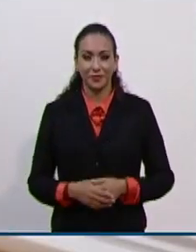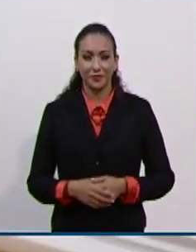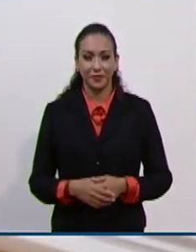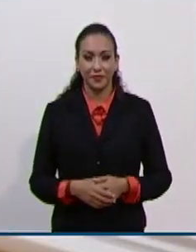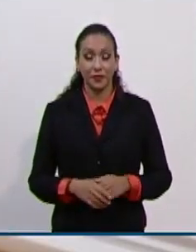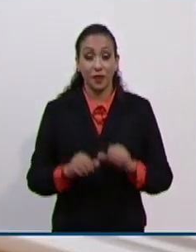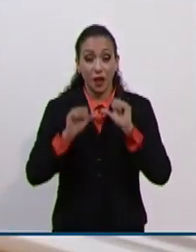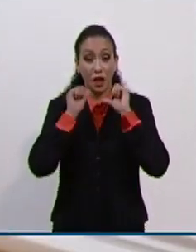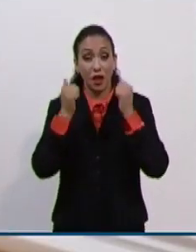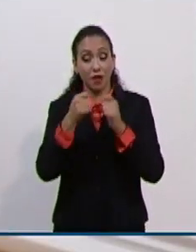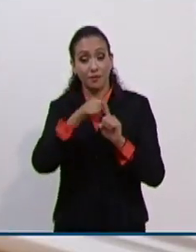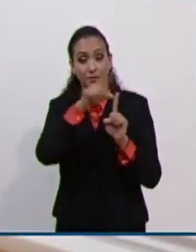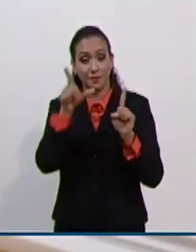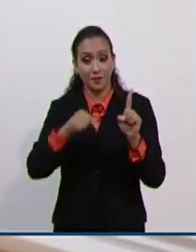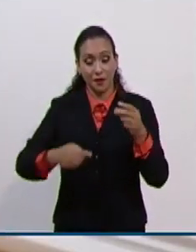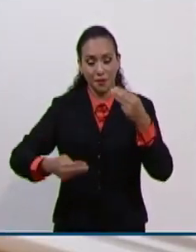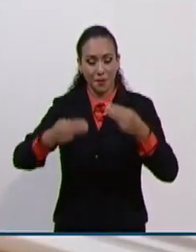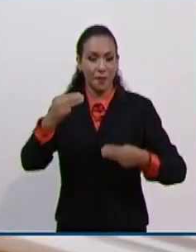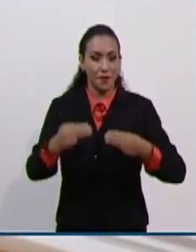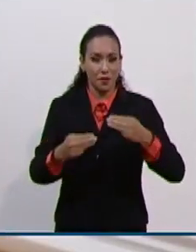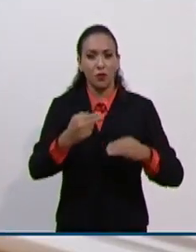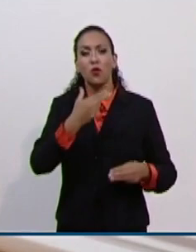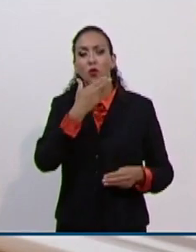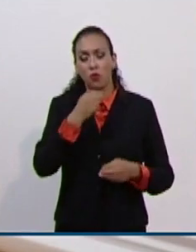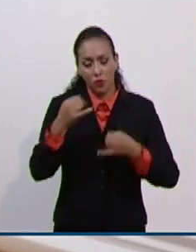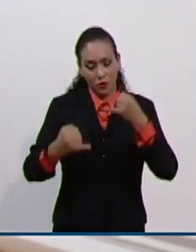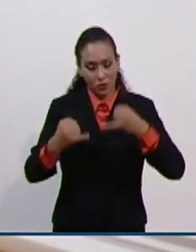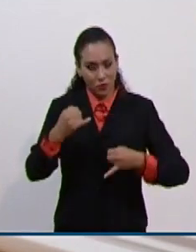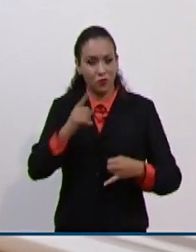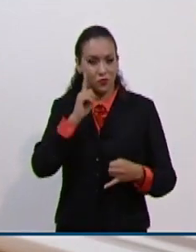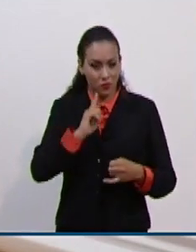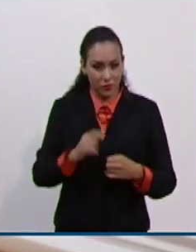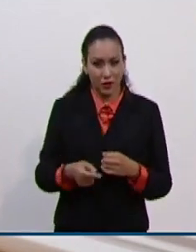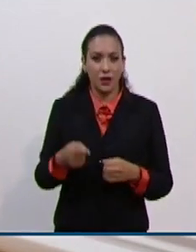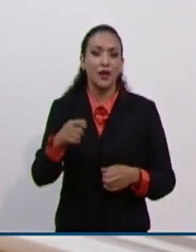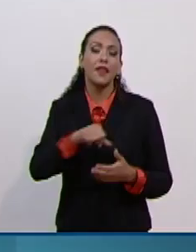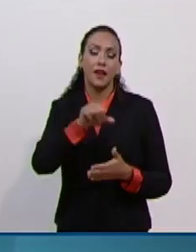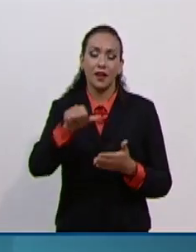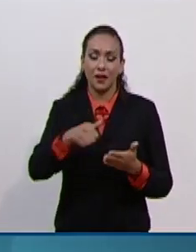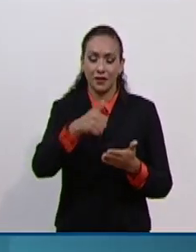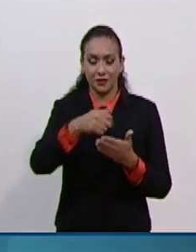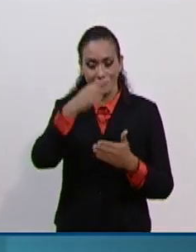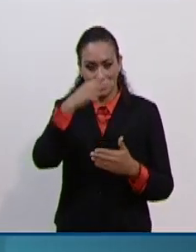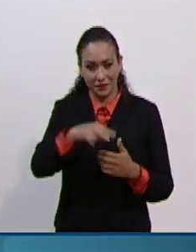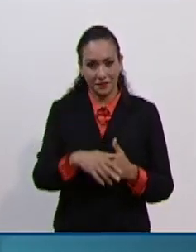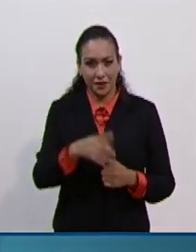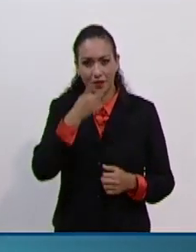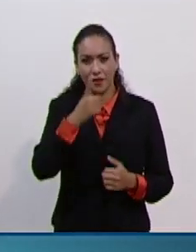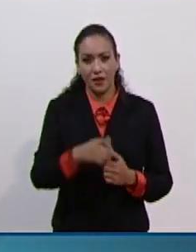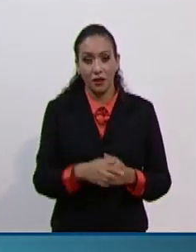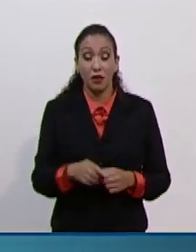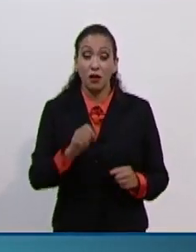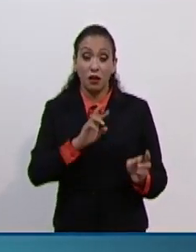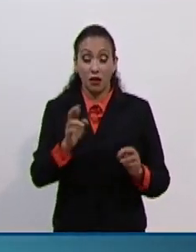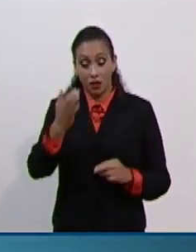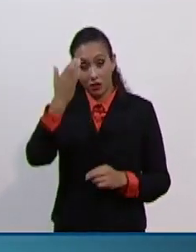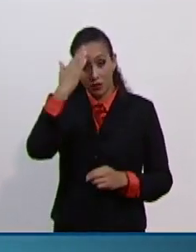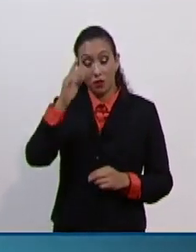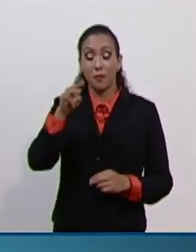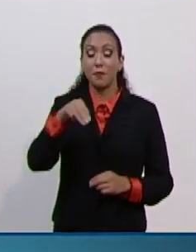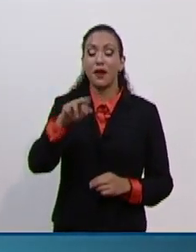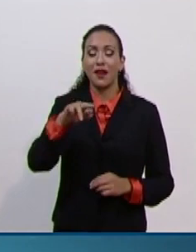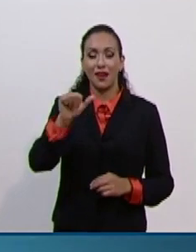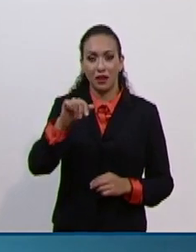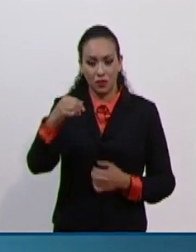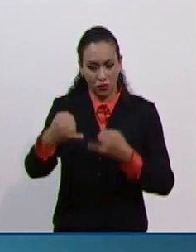La Asociación Nacional de Magistrados de Circuito y Jueces de Distrito del Poder Judicial de la Federación destacó la labor de la jueza María del Carmen López